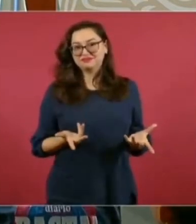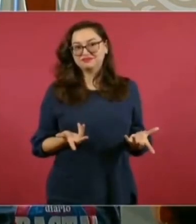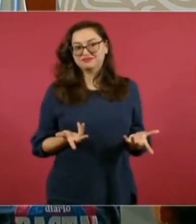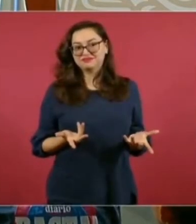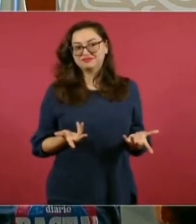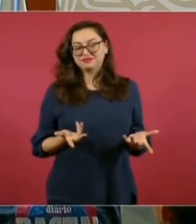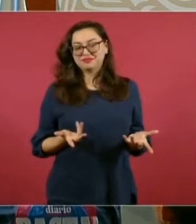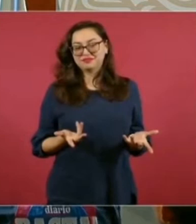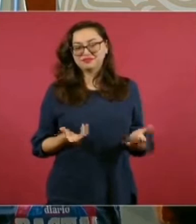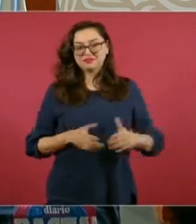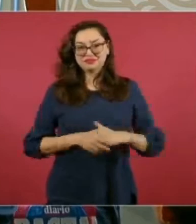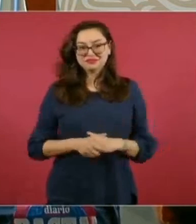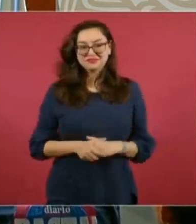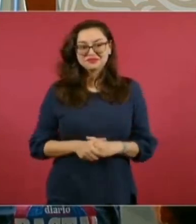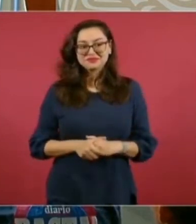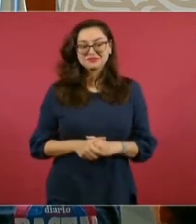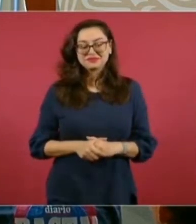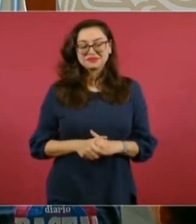Se creó